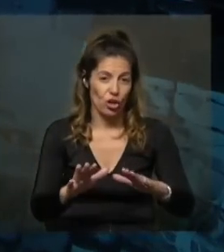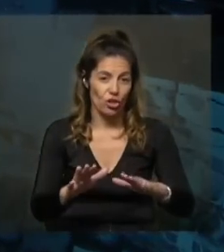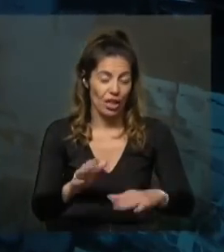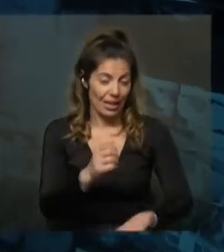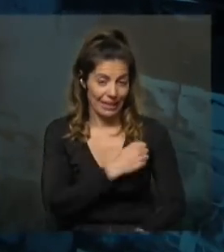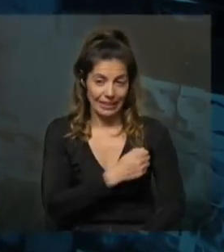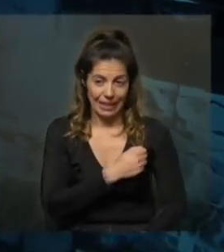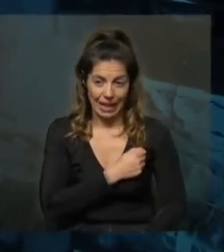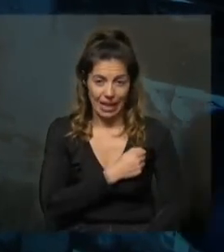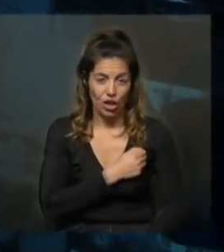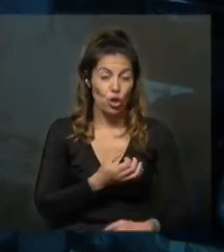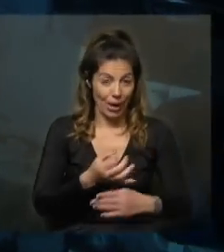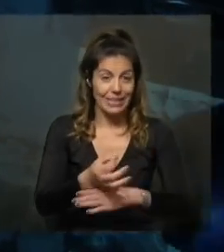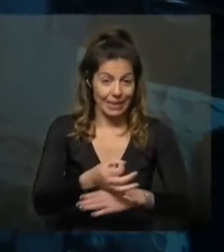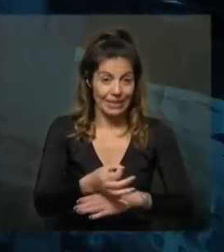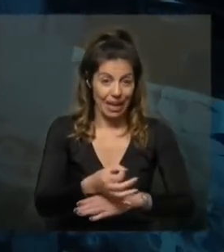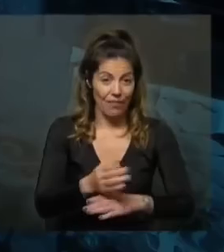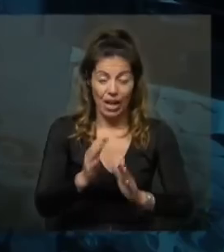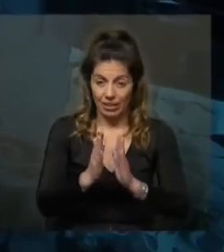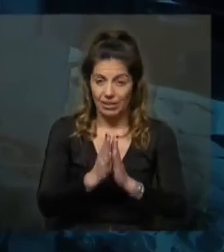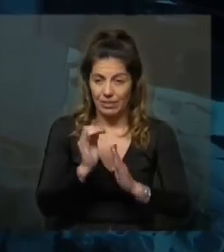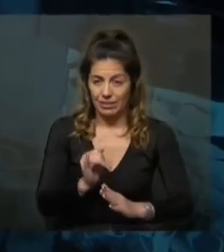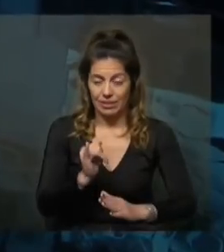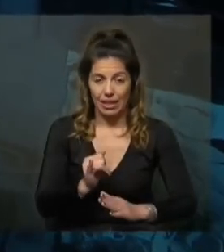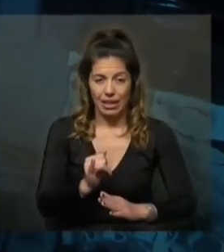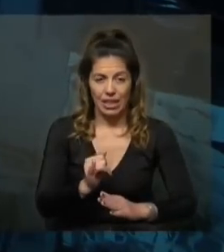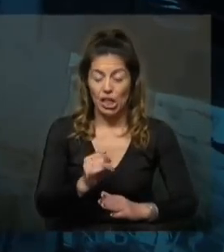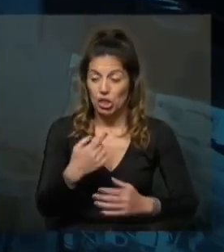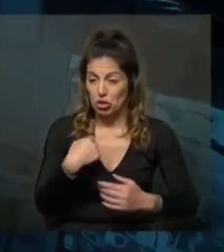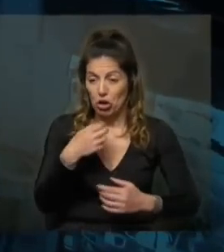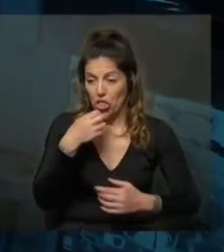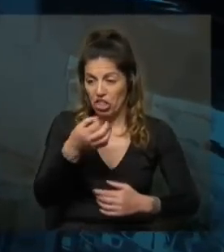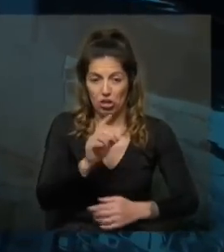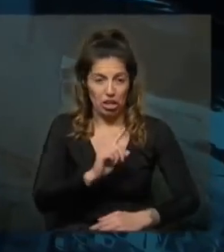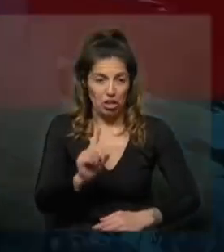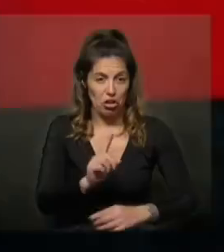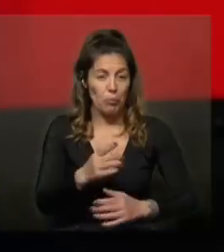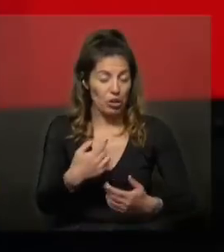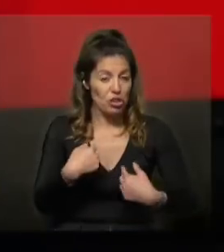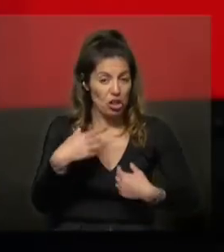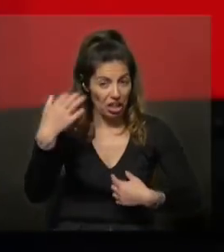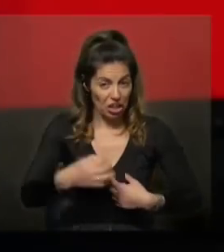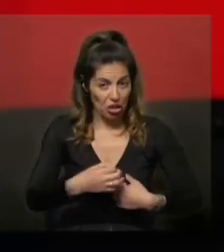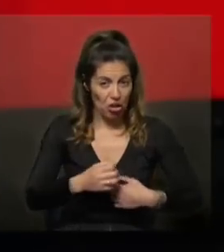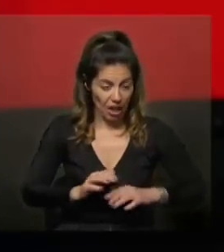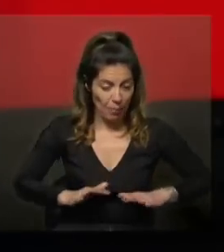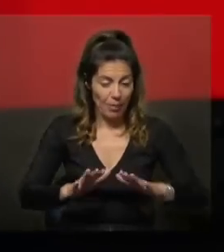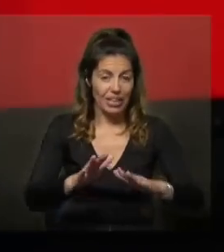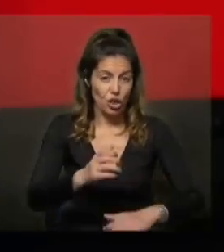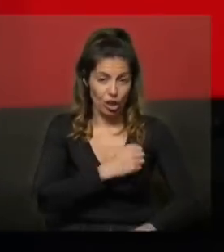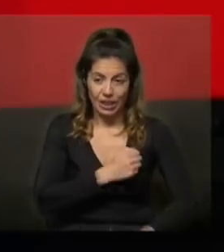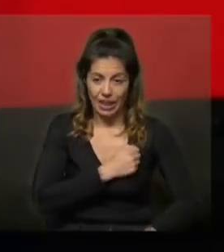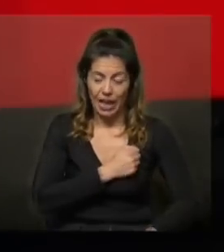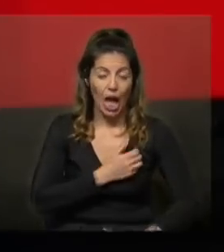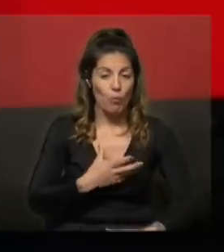claro y no reniego porque Además creo que la formación cristiana Es una formación muy humana como de muchas religiones